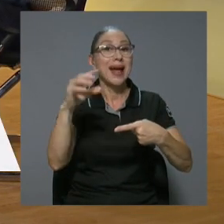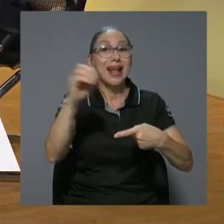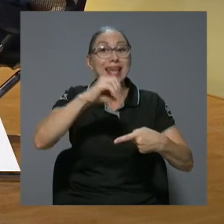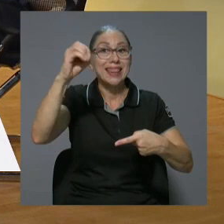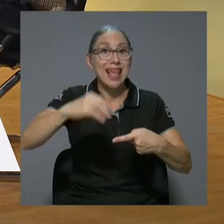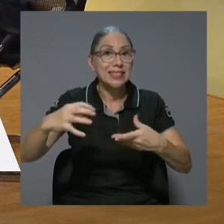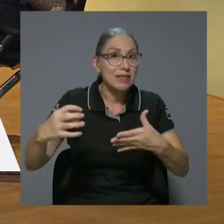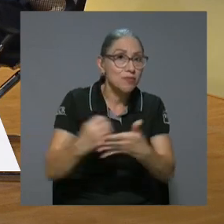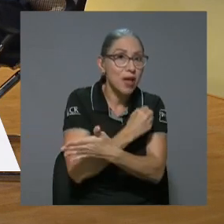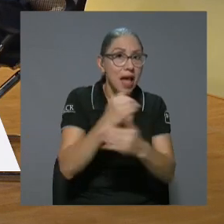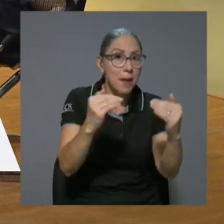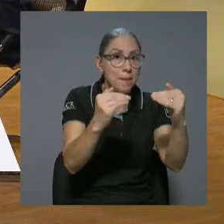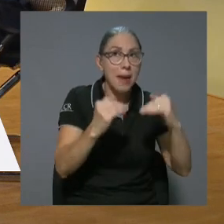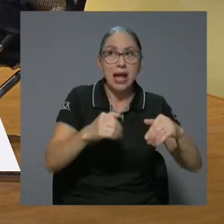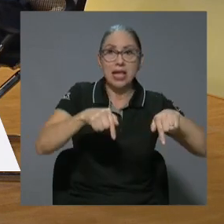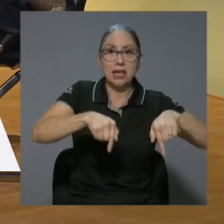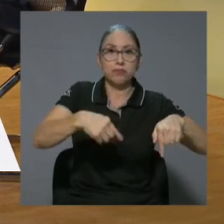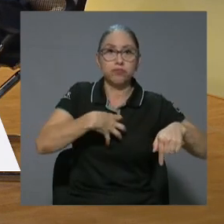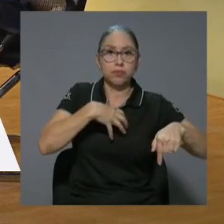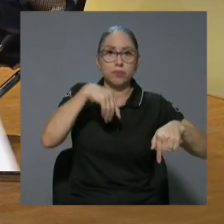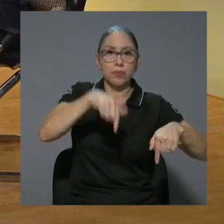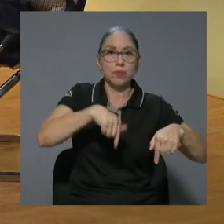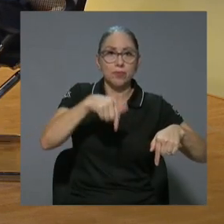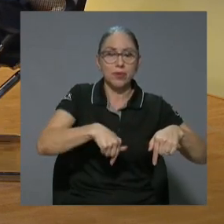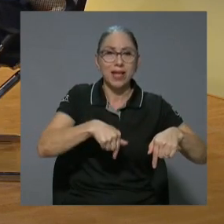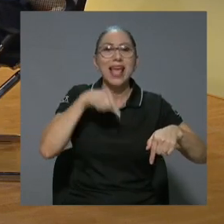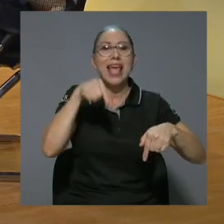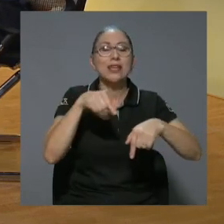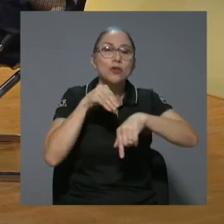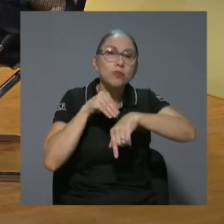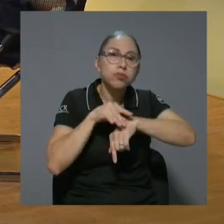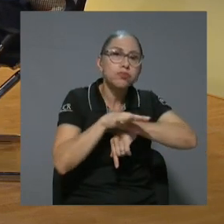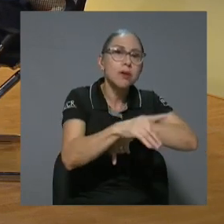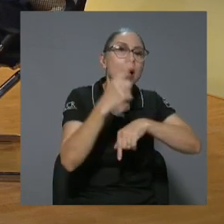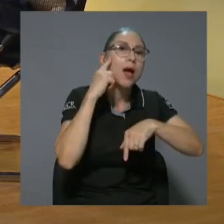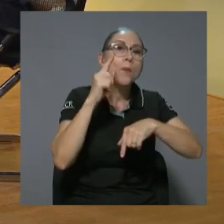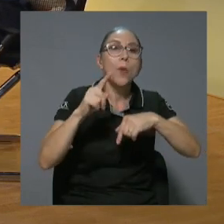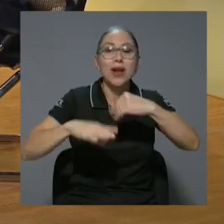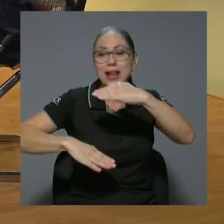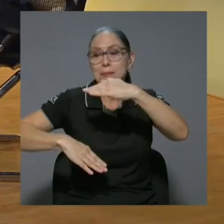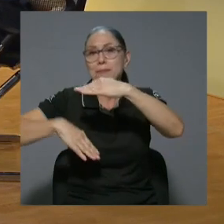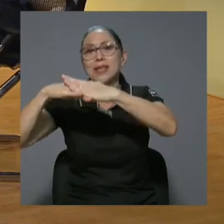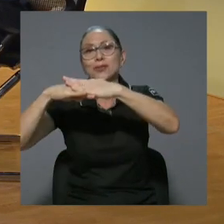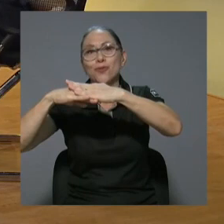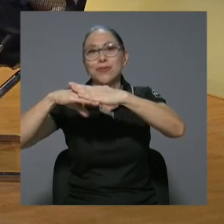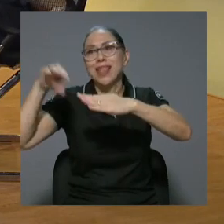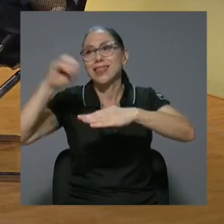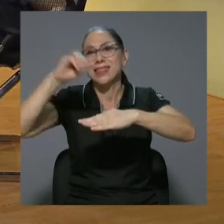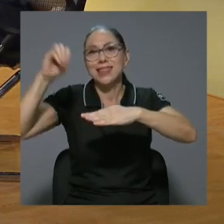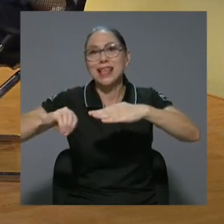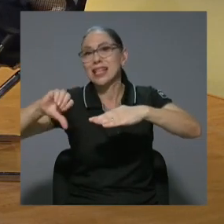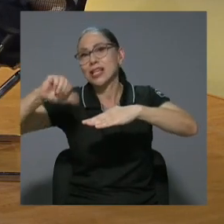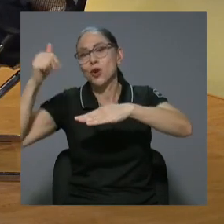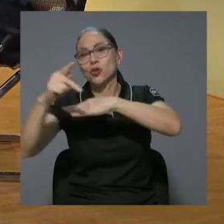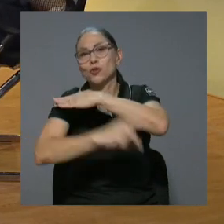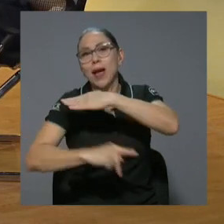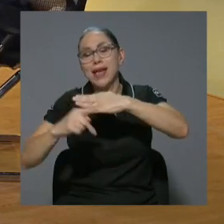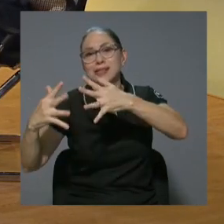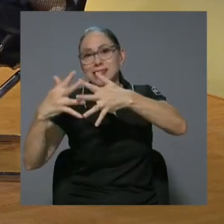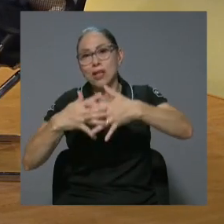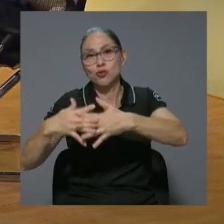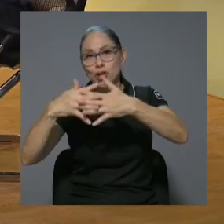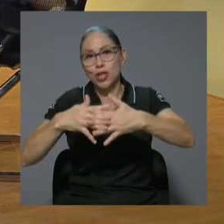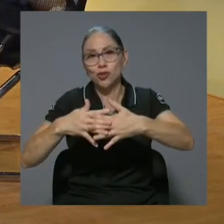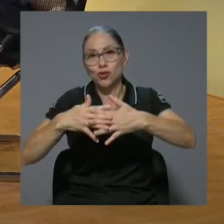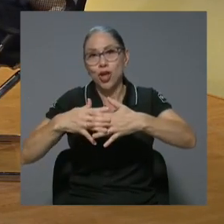localmente está muy acotado por el piso alto que imponen las tasas afuera, en Estados Unidos. Las tasas en los Estados Unidos están